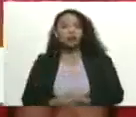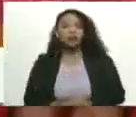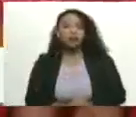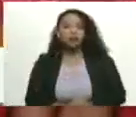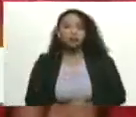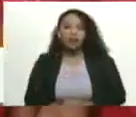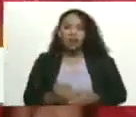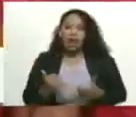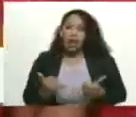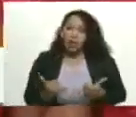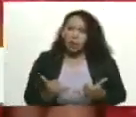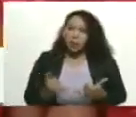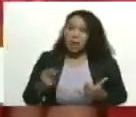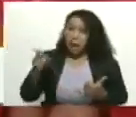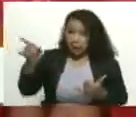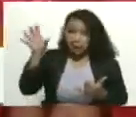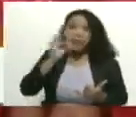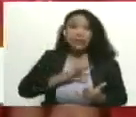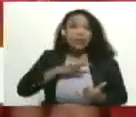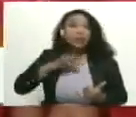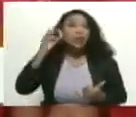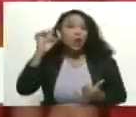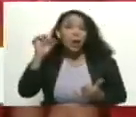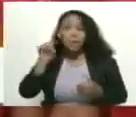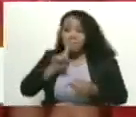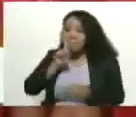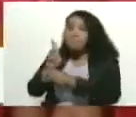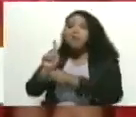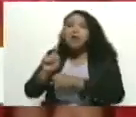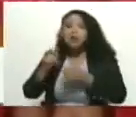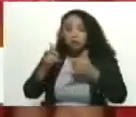Ahora, pregúntenle a esa señora dónde están sus hijos.